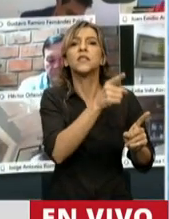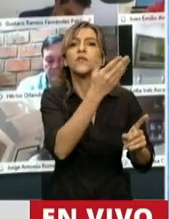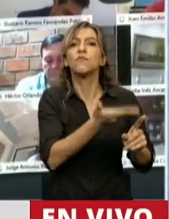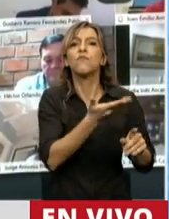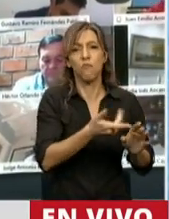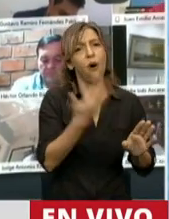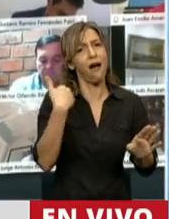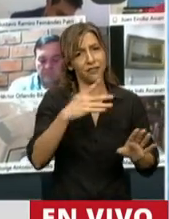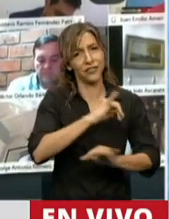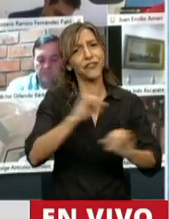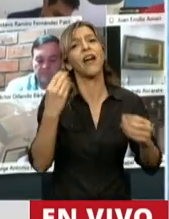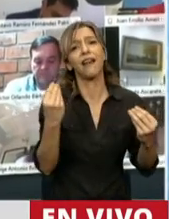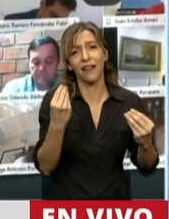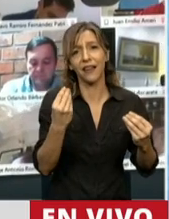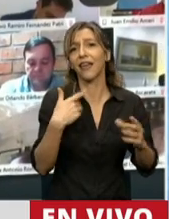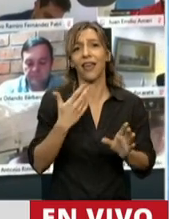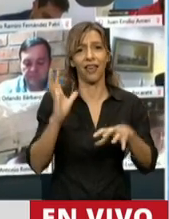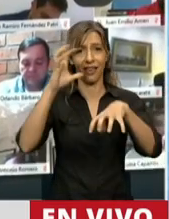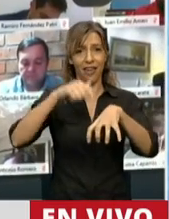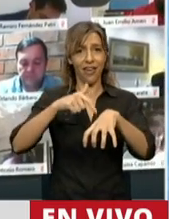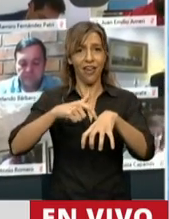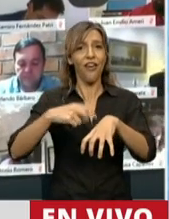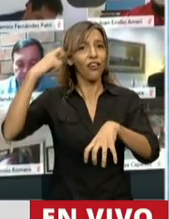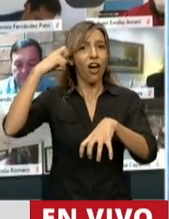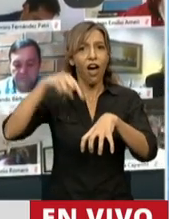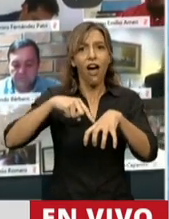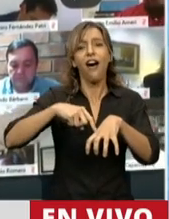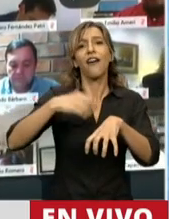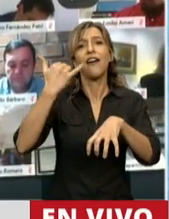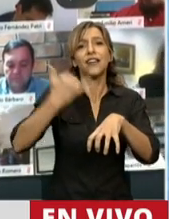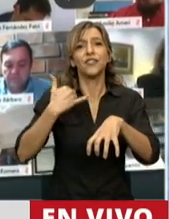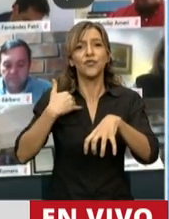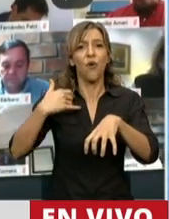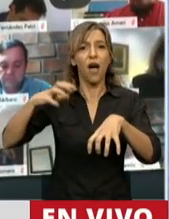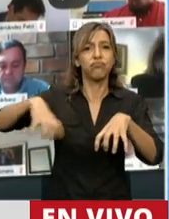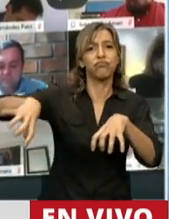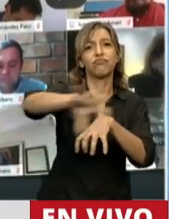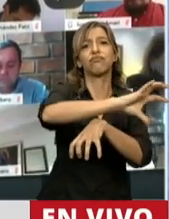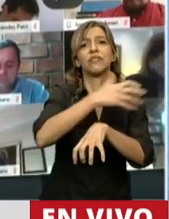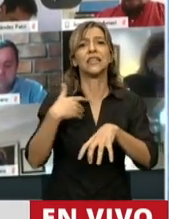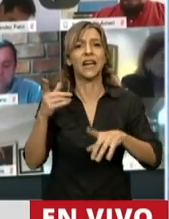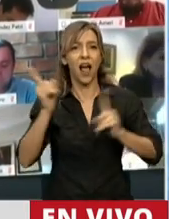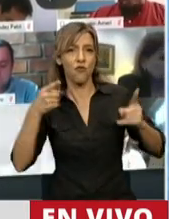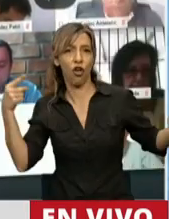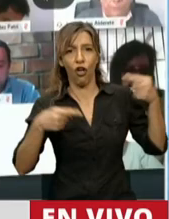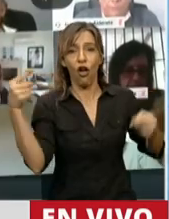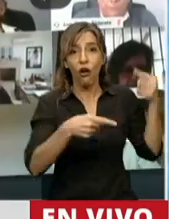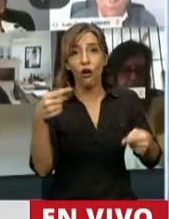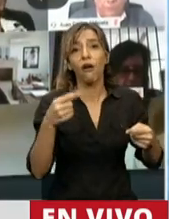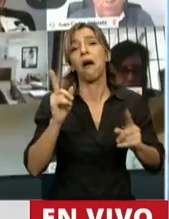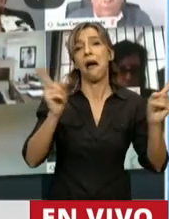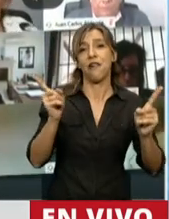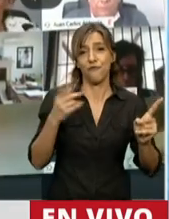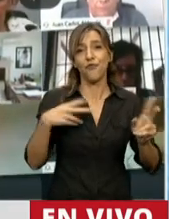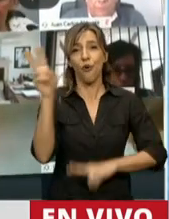las 20 manzanas que rodean la Casa de Gobierno y que hasta el día de hoy siguen rodeándola creyendo de que desde allí